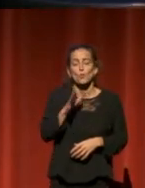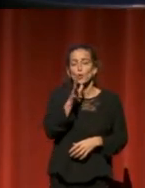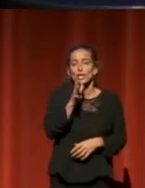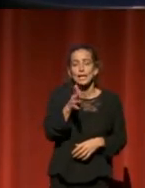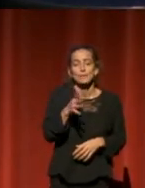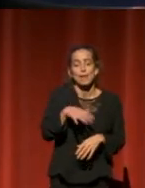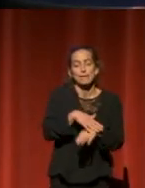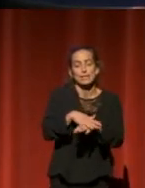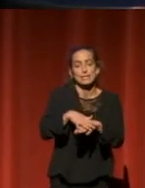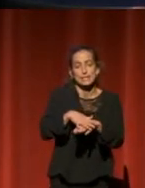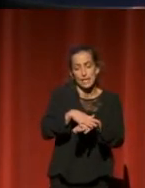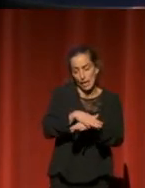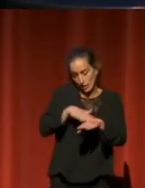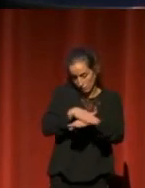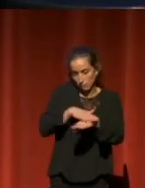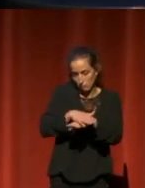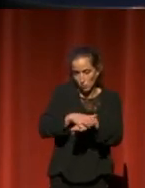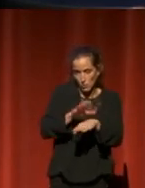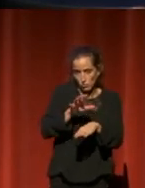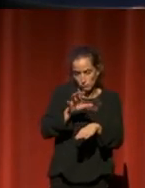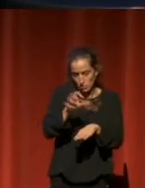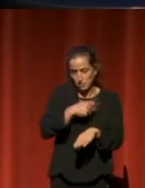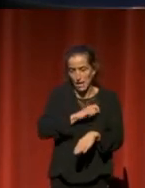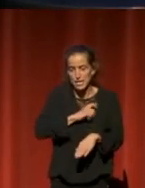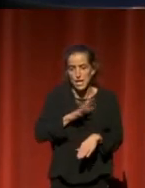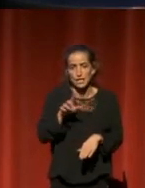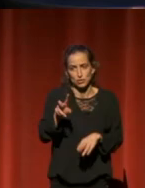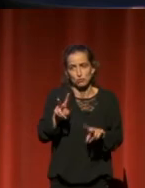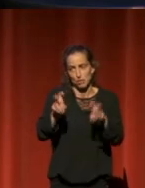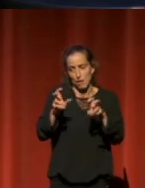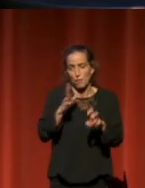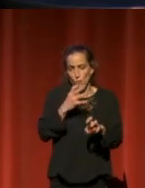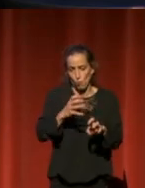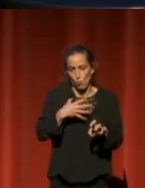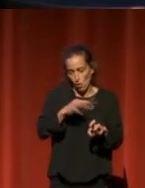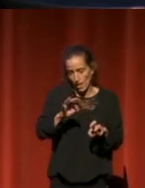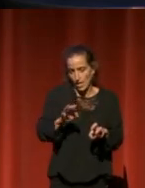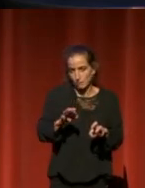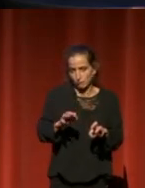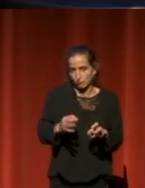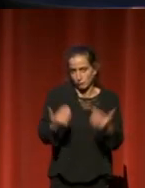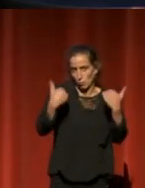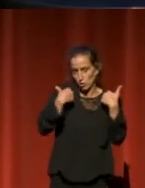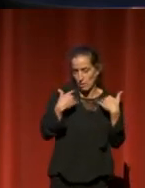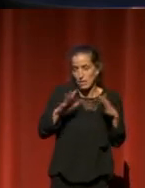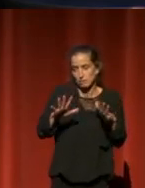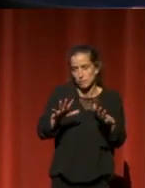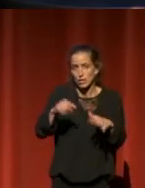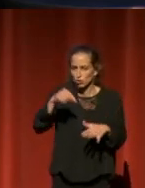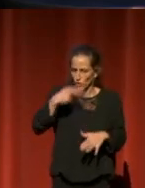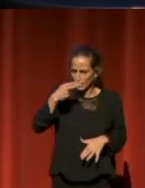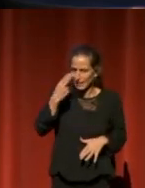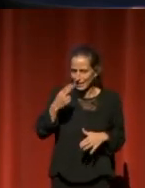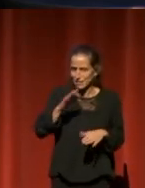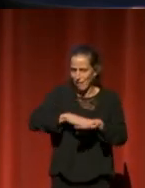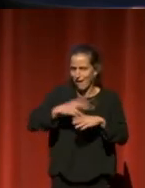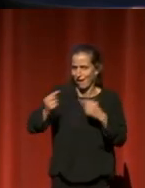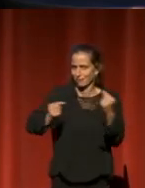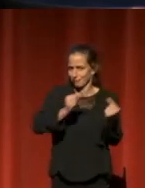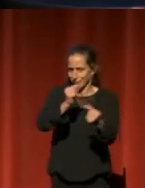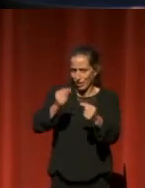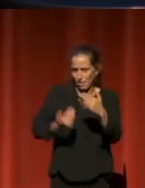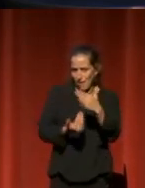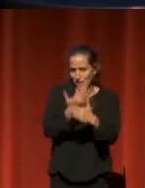a todos. Creo que el tema ha despertado un enorme interés. Estaríamos aquí debatiendo toda la mañana y